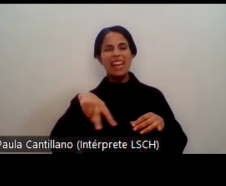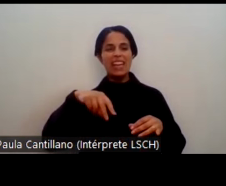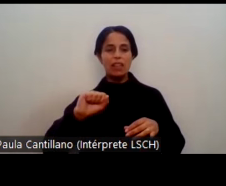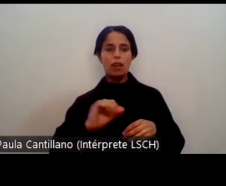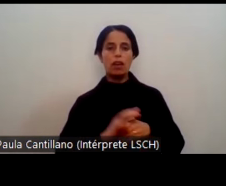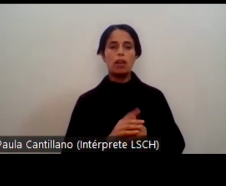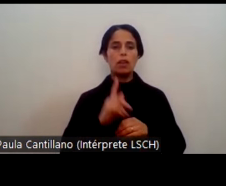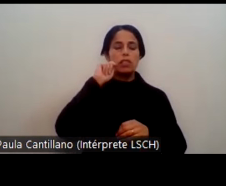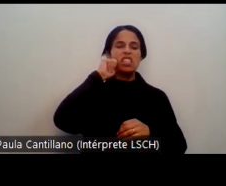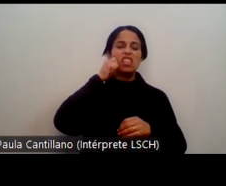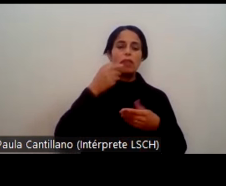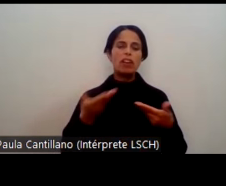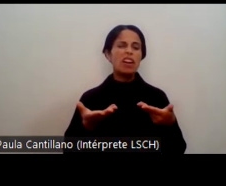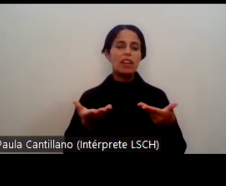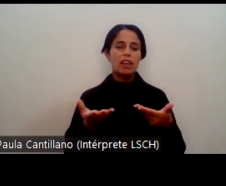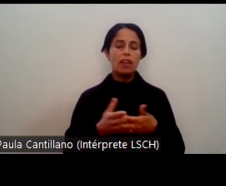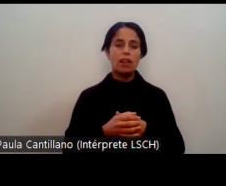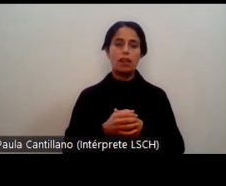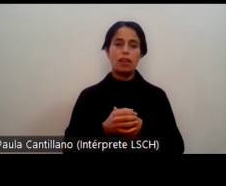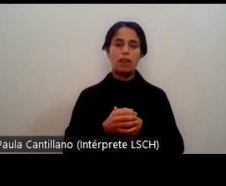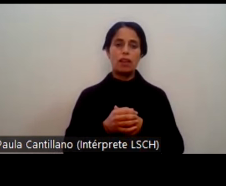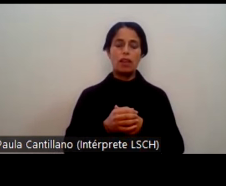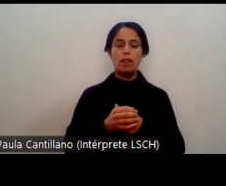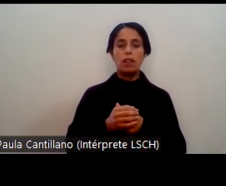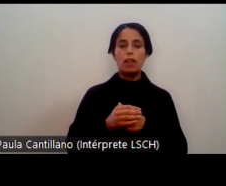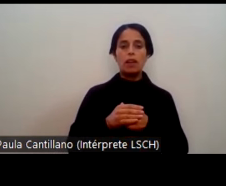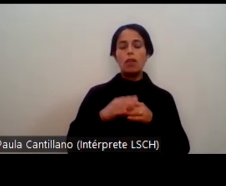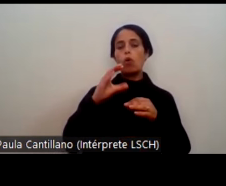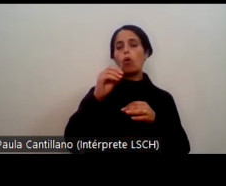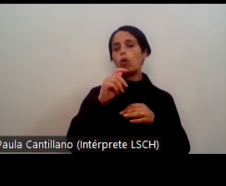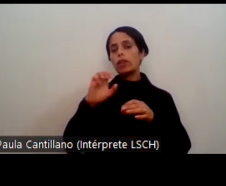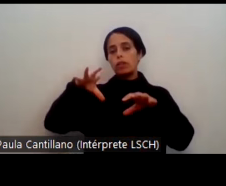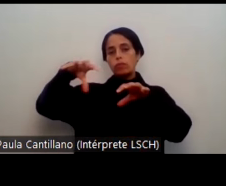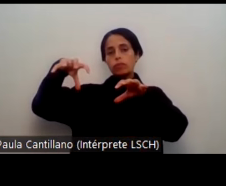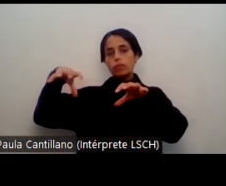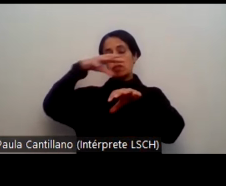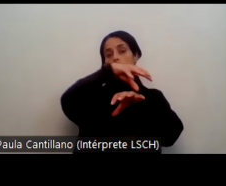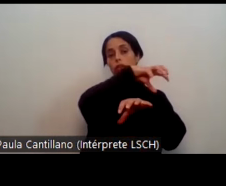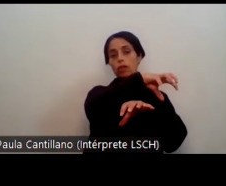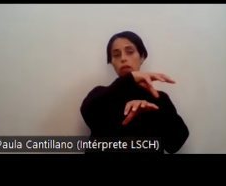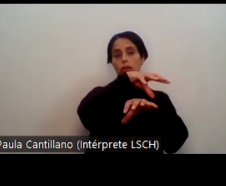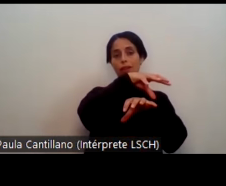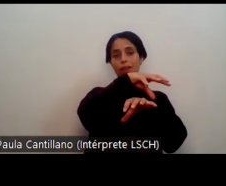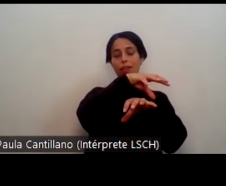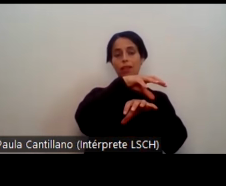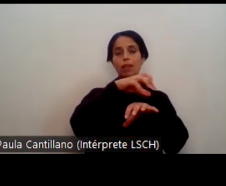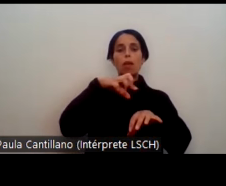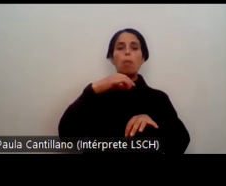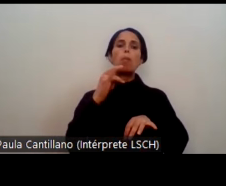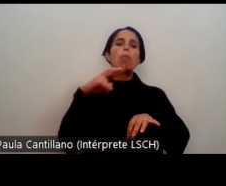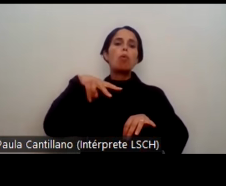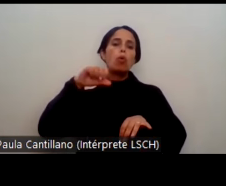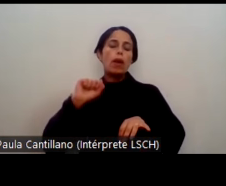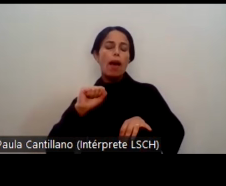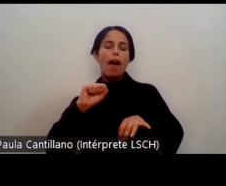el clivaje del lado oriente y el clivaje del lado occidental de la puna de